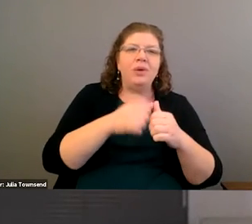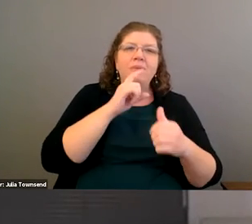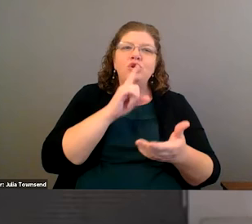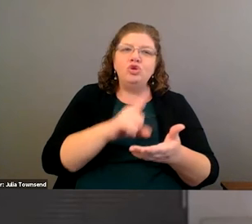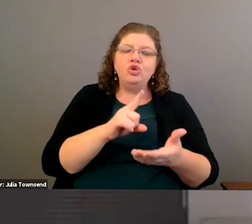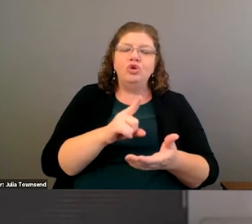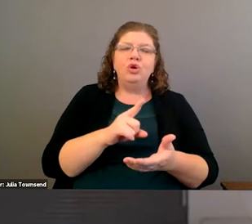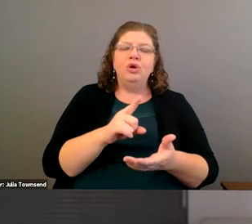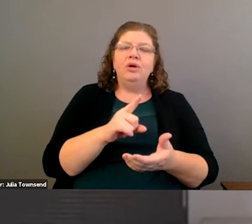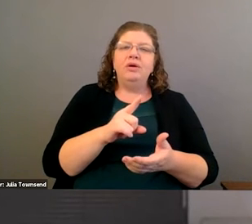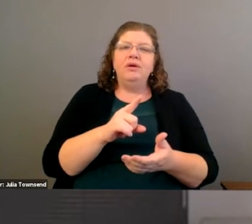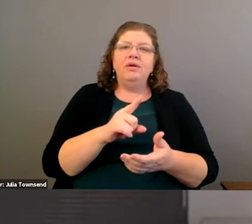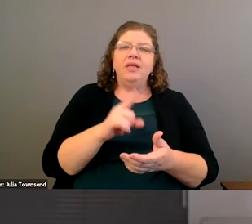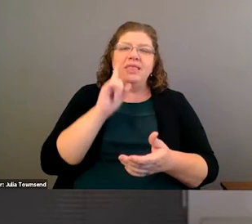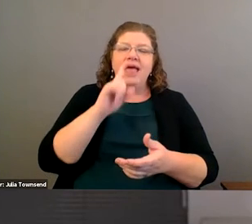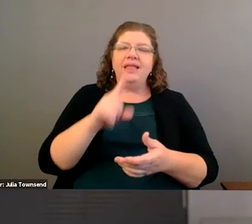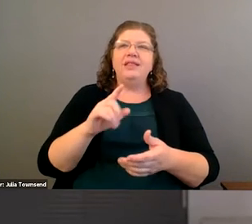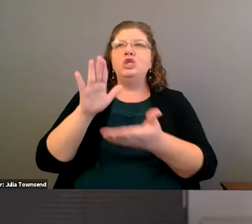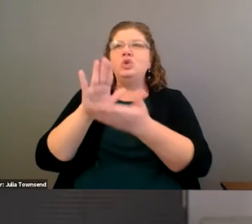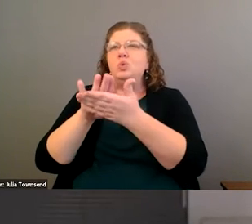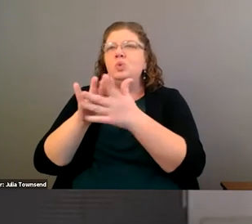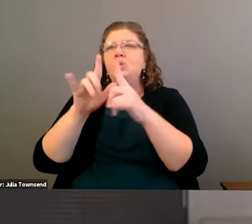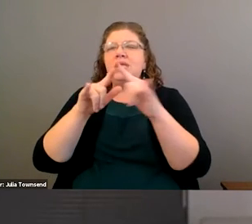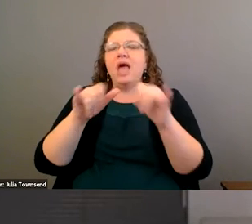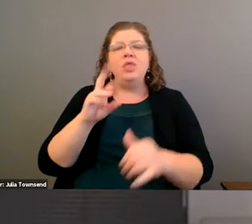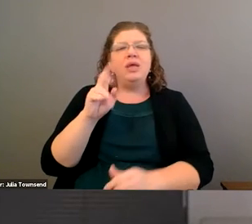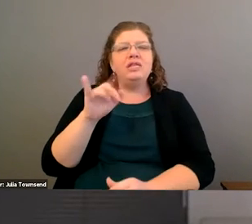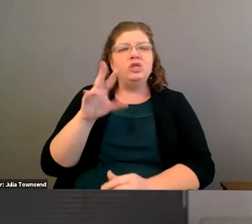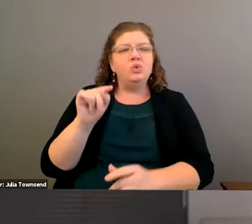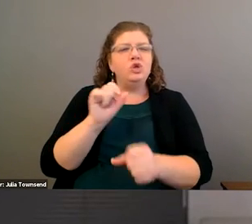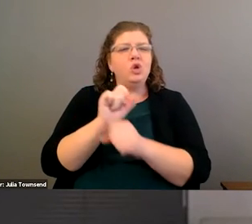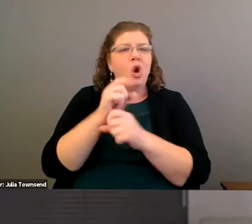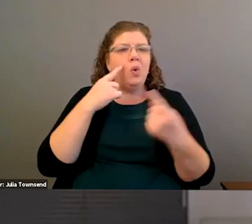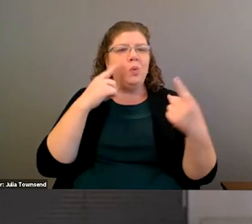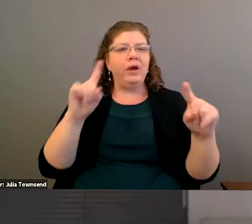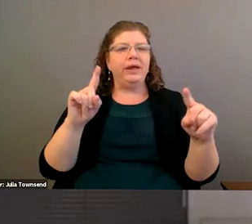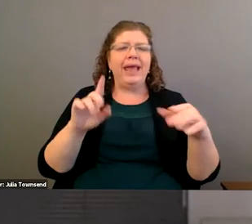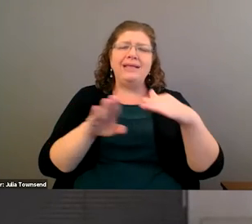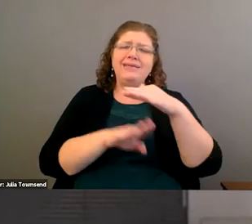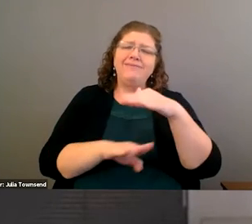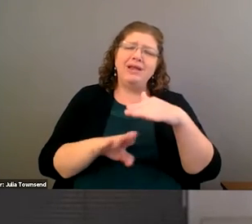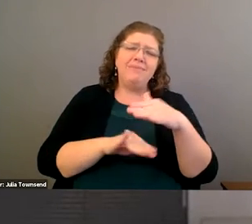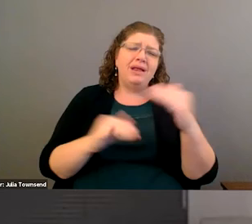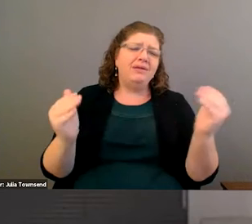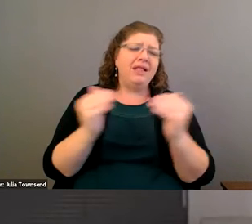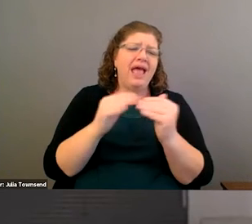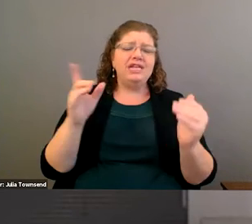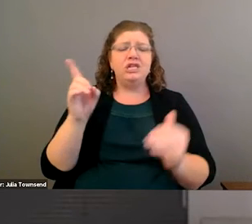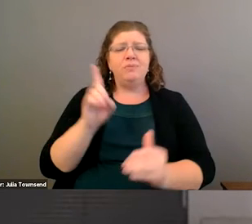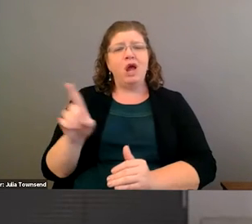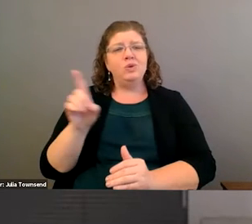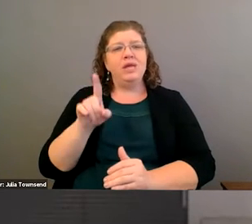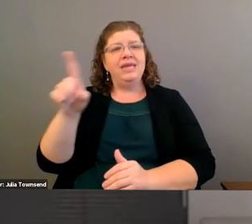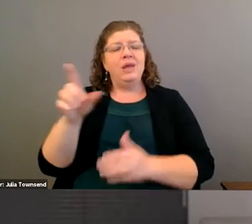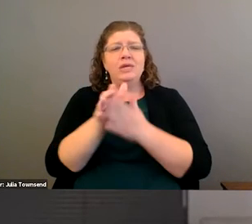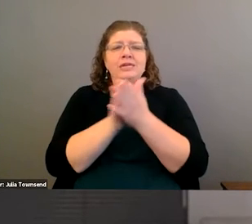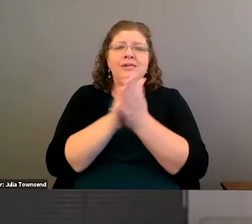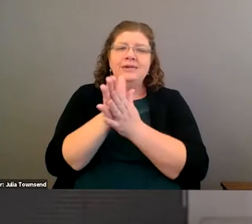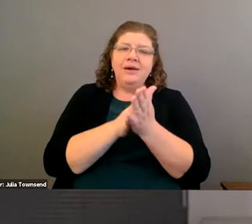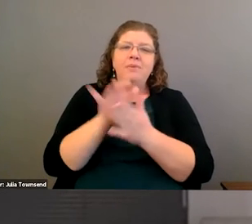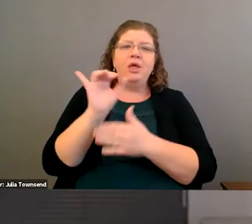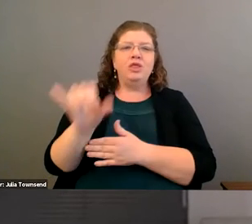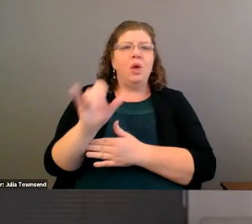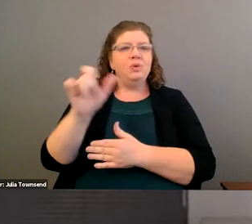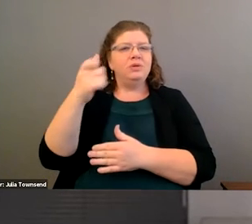las instituciones son tan importantes como la democracia y que funcionaran. Él tenía mucho optimismo sobre